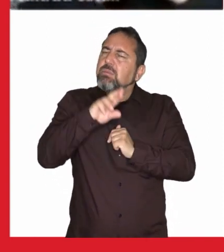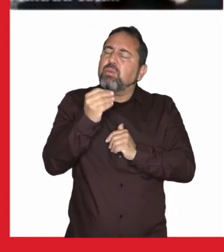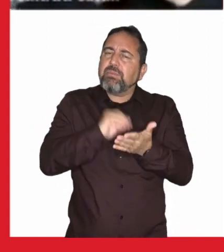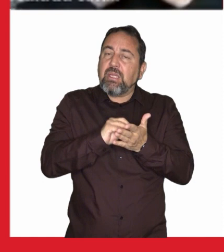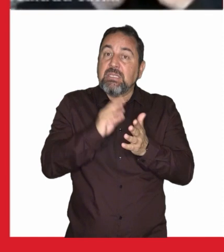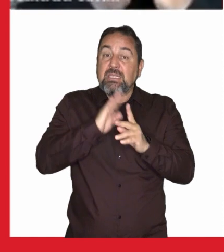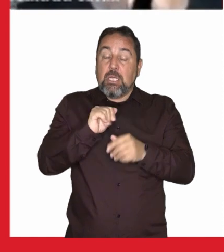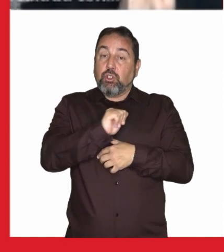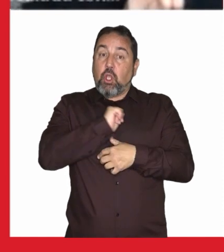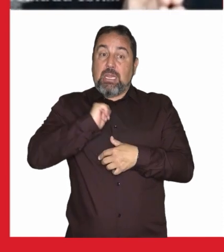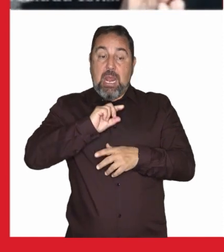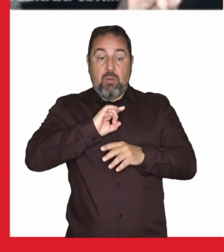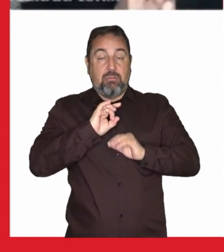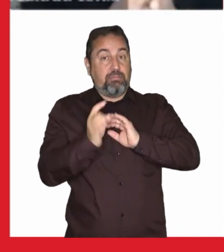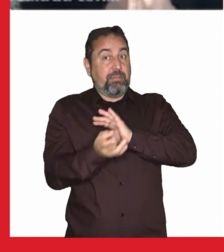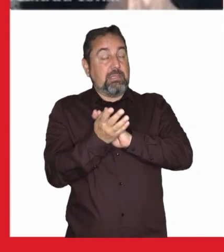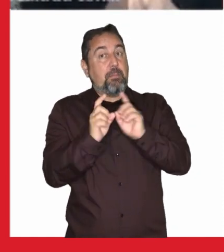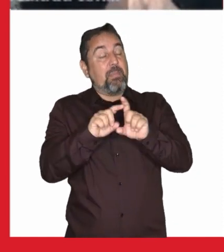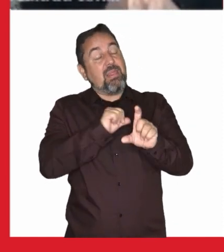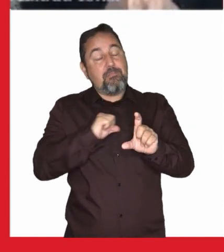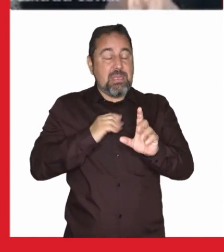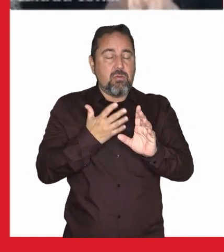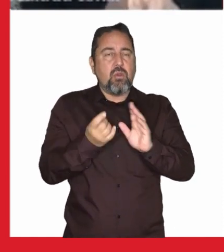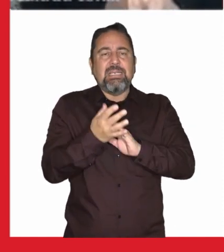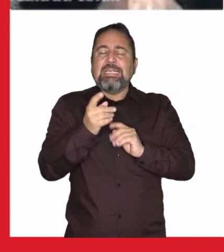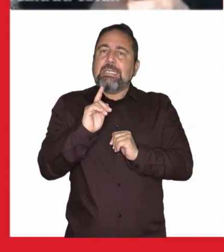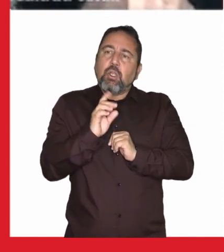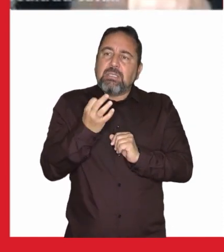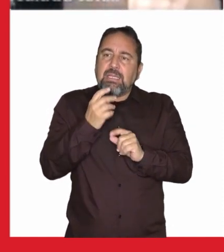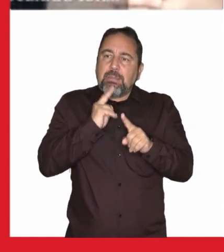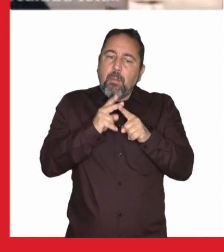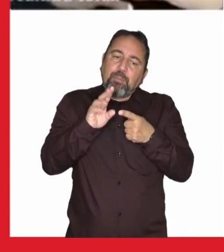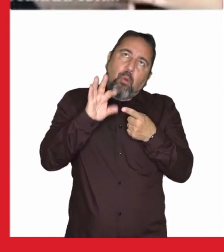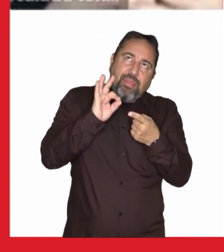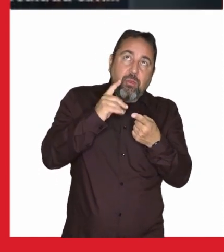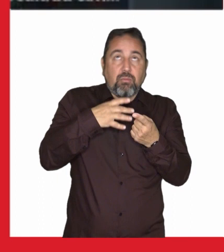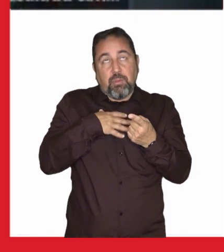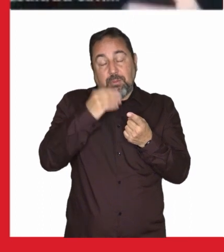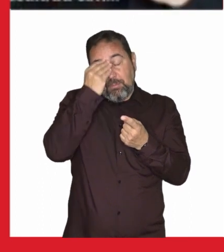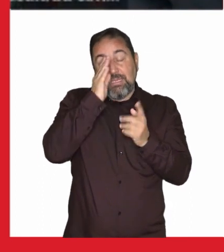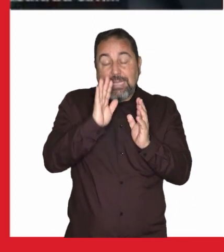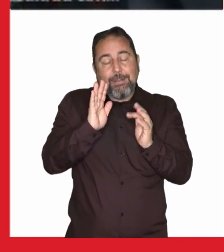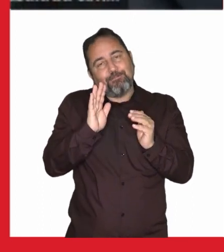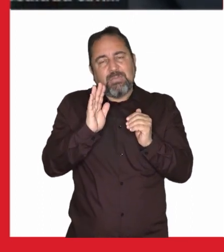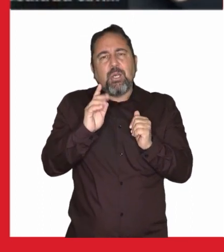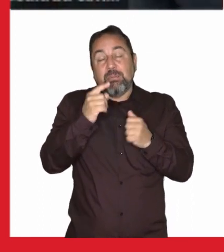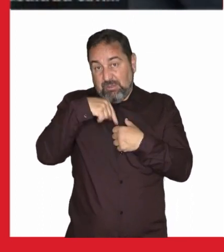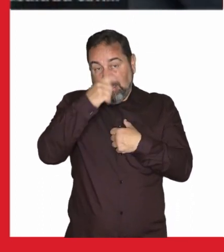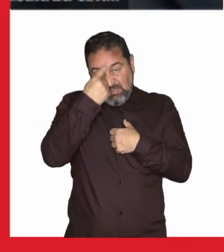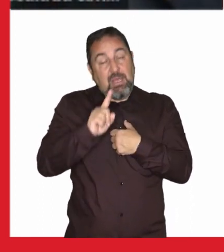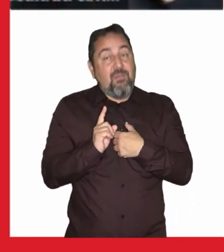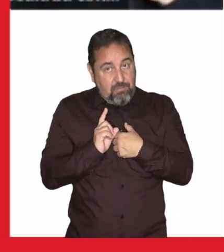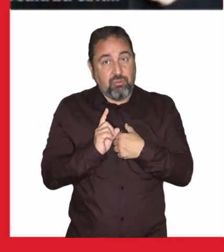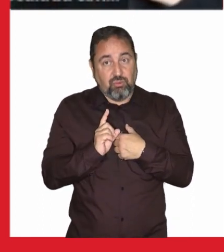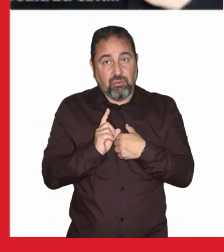que el emprendimiento solitario, por así decirlo, no debería ser como la primera opción en la que pensemos,